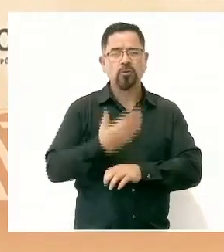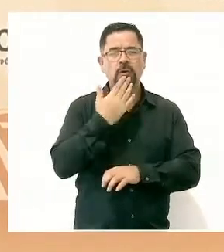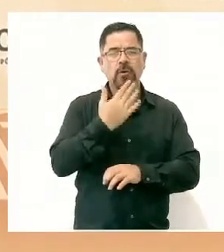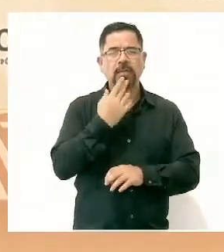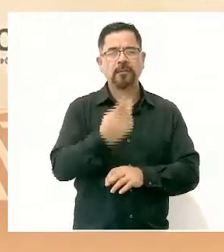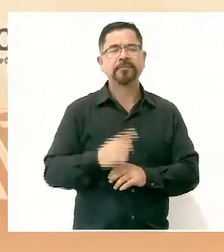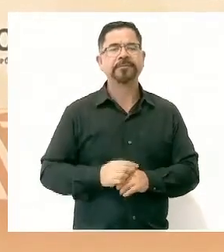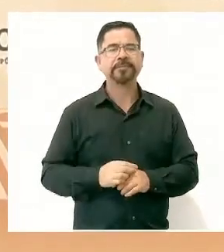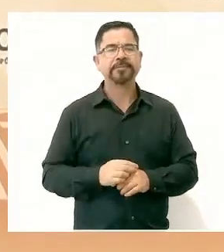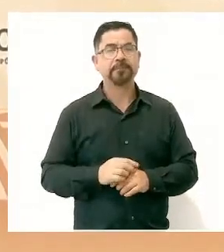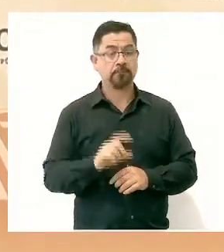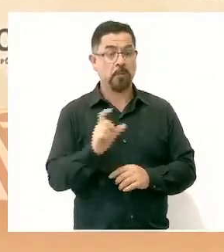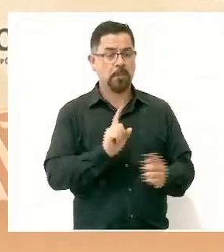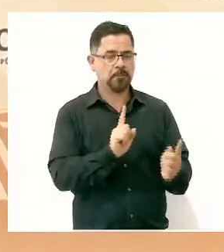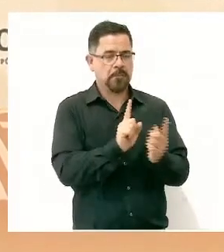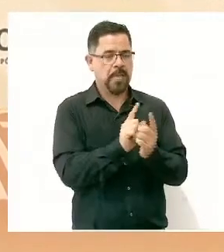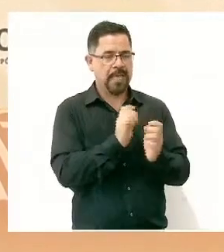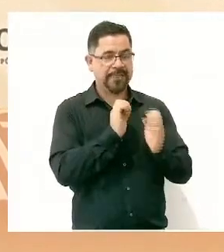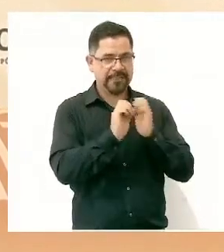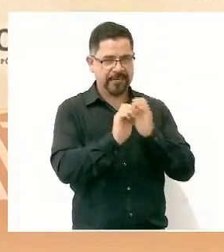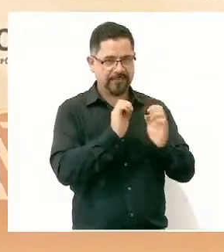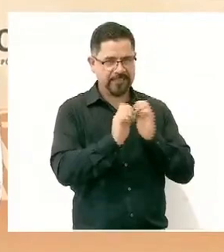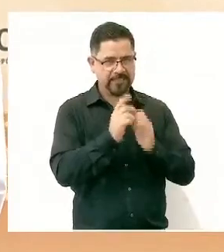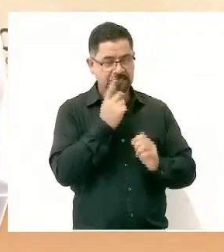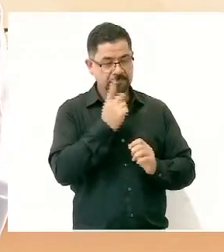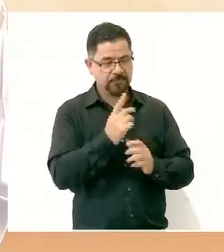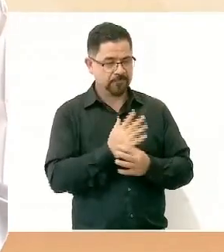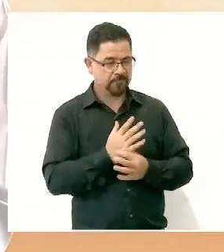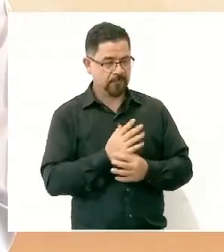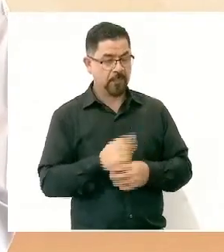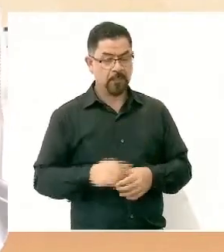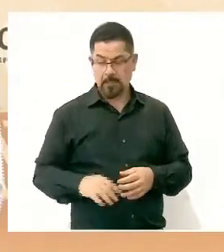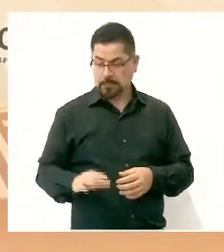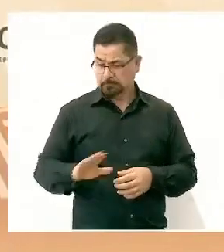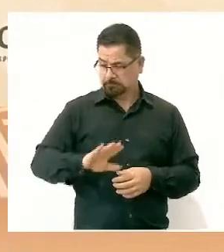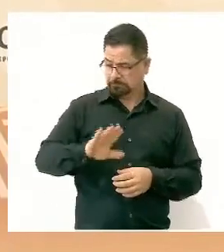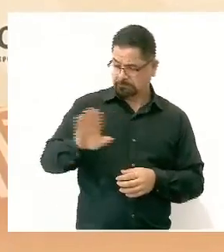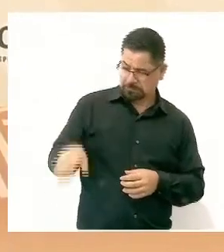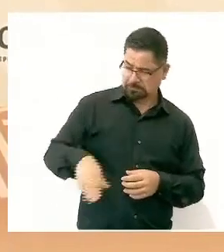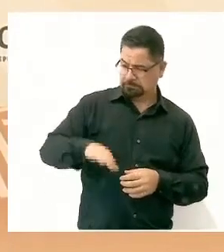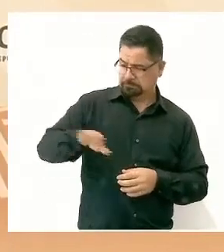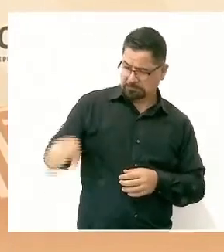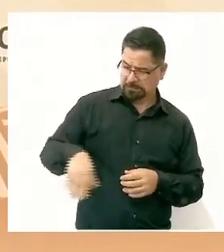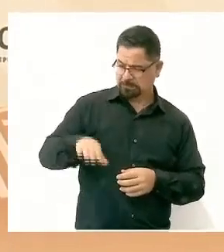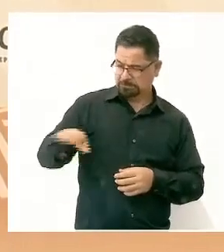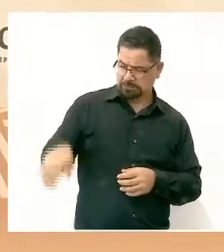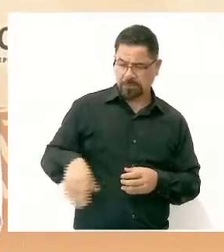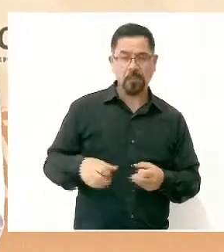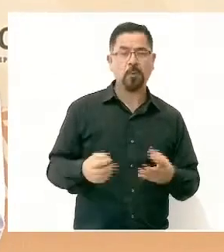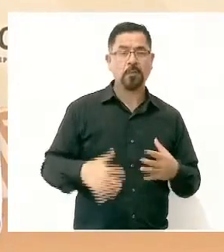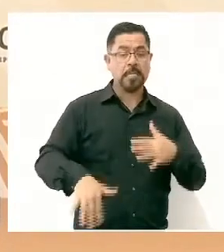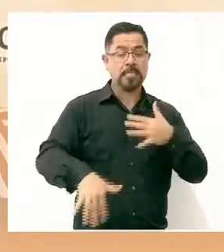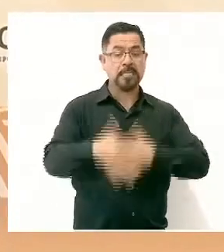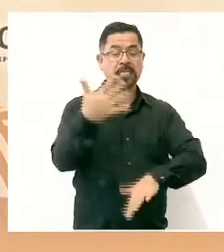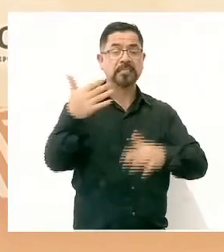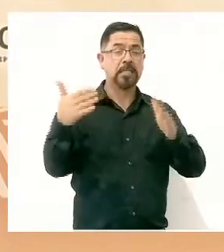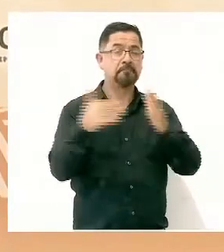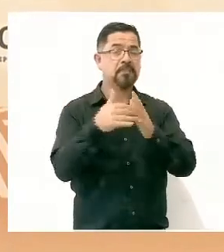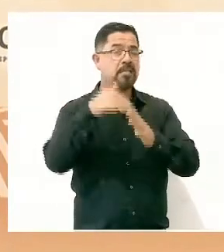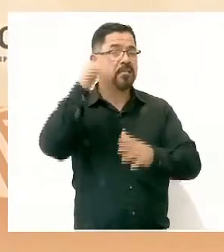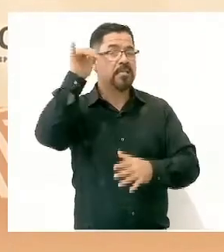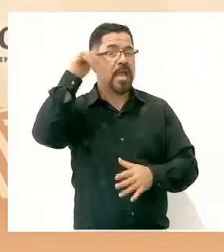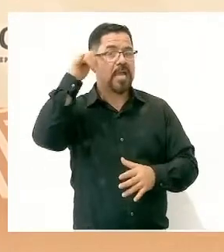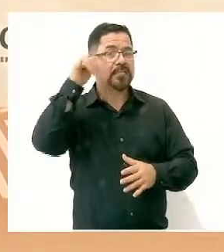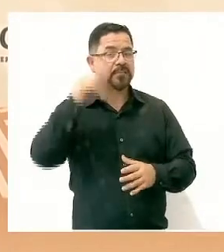reconoció en una entrevista que habían muerto en campaña 15,000 yaquis